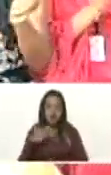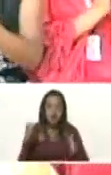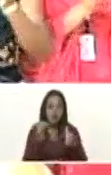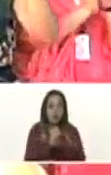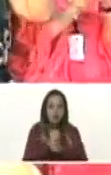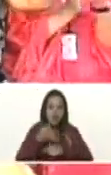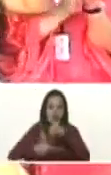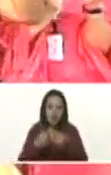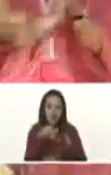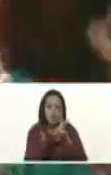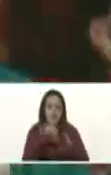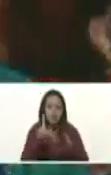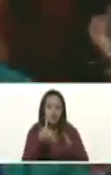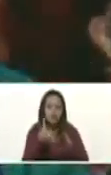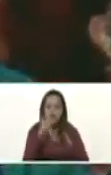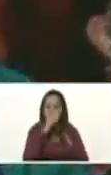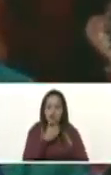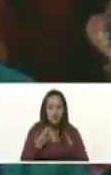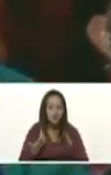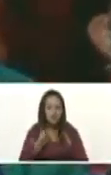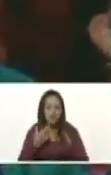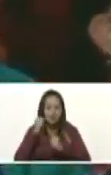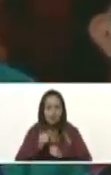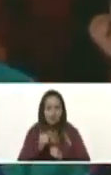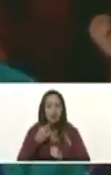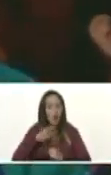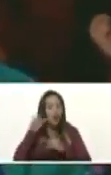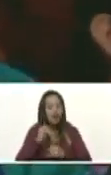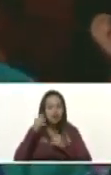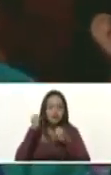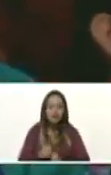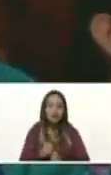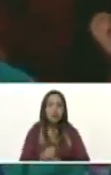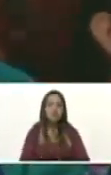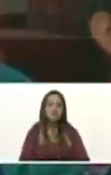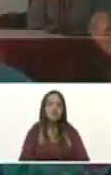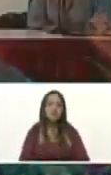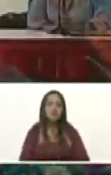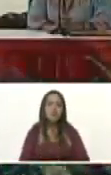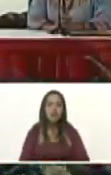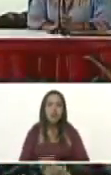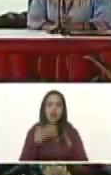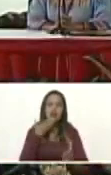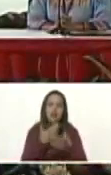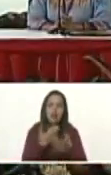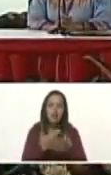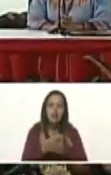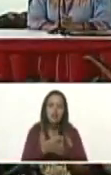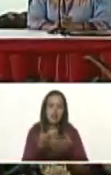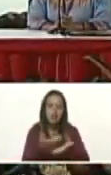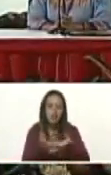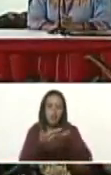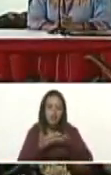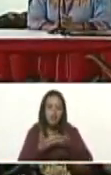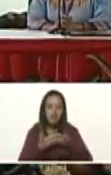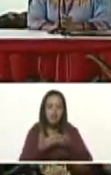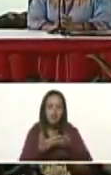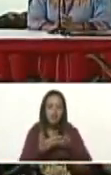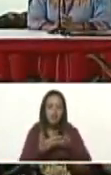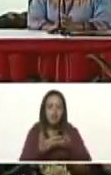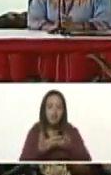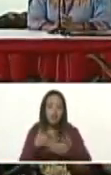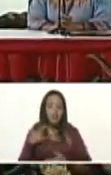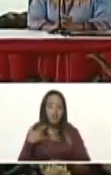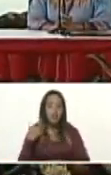siglo XXI. No tengo duda que lo vamos a lograr. Quiero agradecer los regalos que me llegaron de Kenia, de África. Aquí